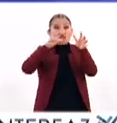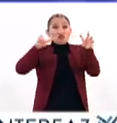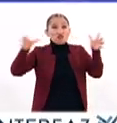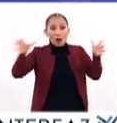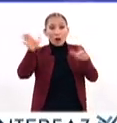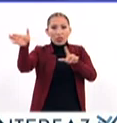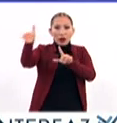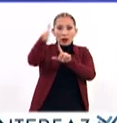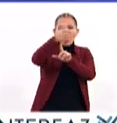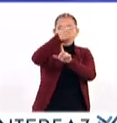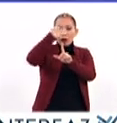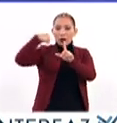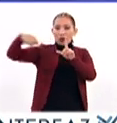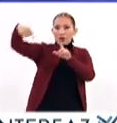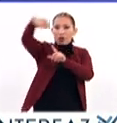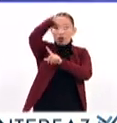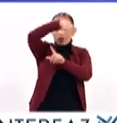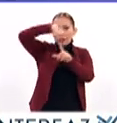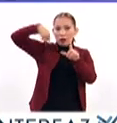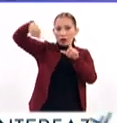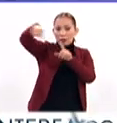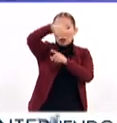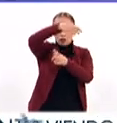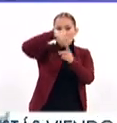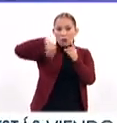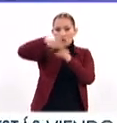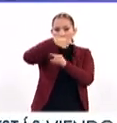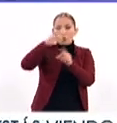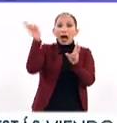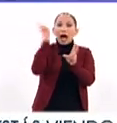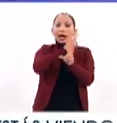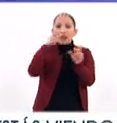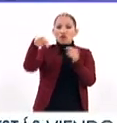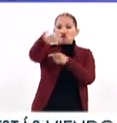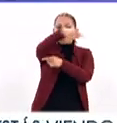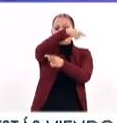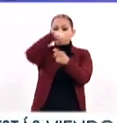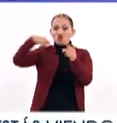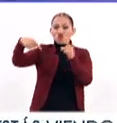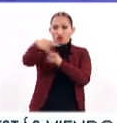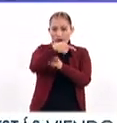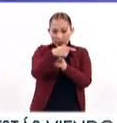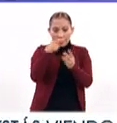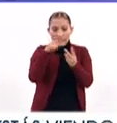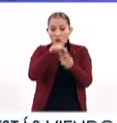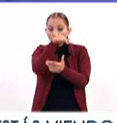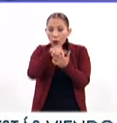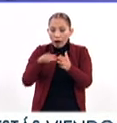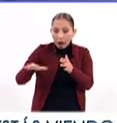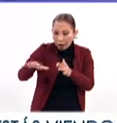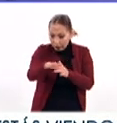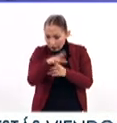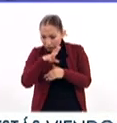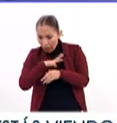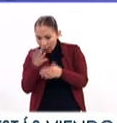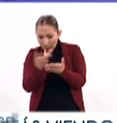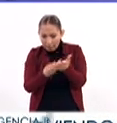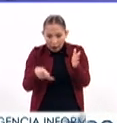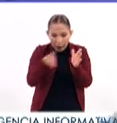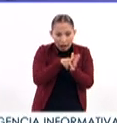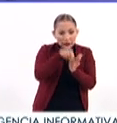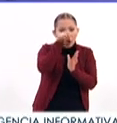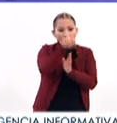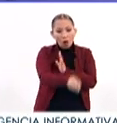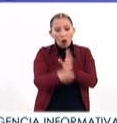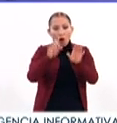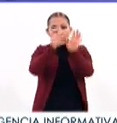pueda girar 360 grados, como la puede hacer girar el viento. La ubicación, si va a ser en una plaza, si va a ser